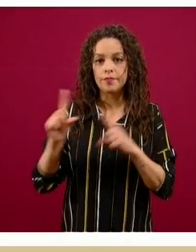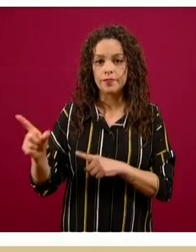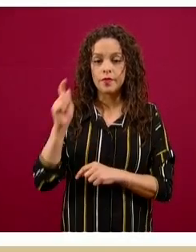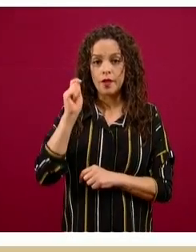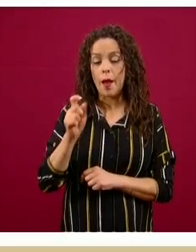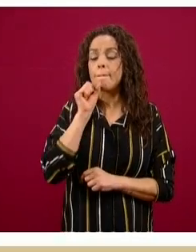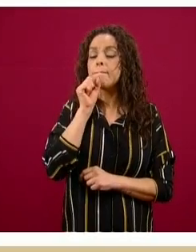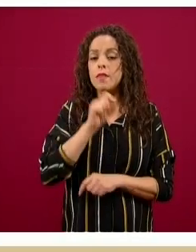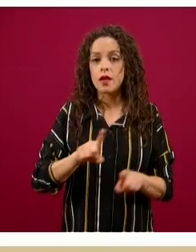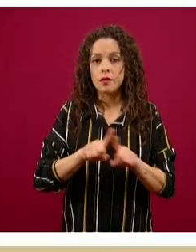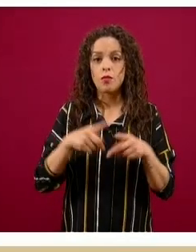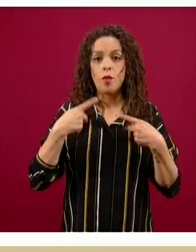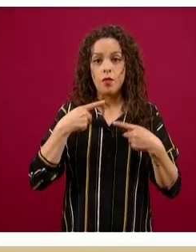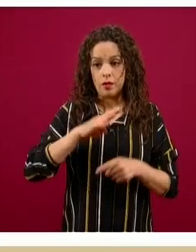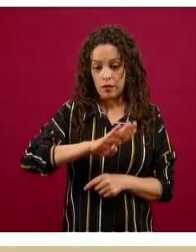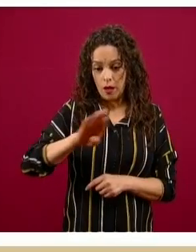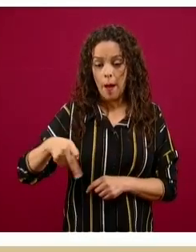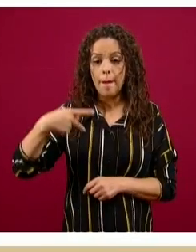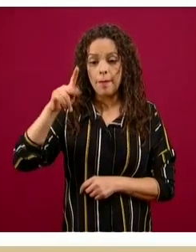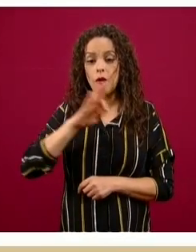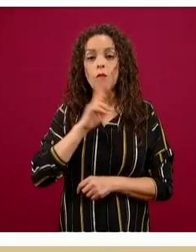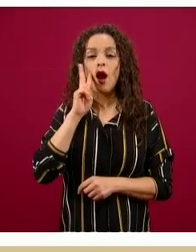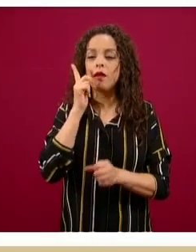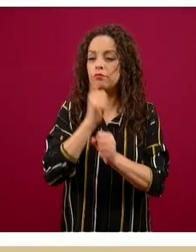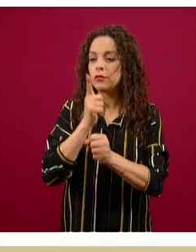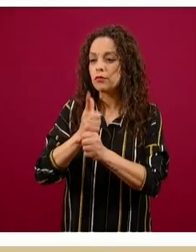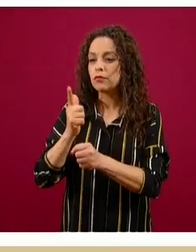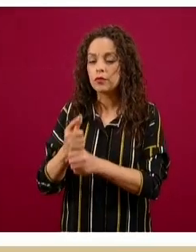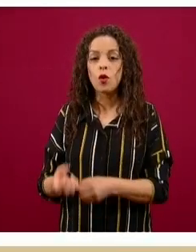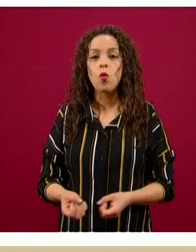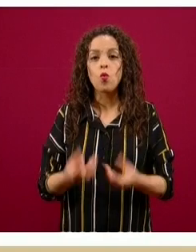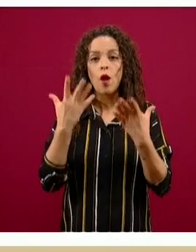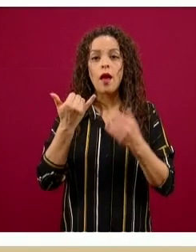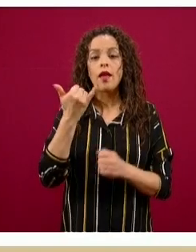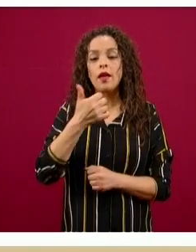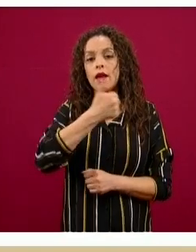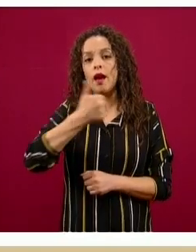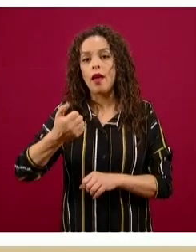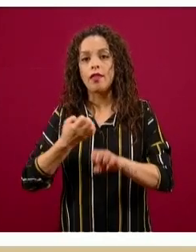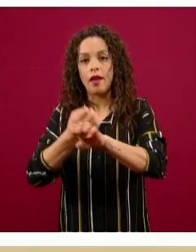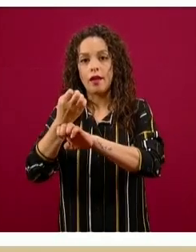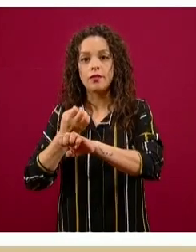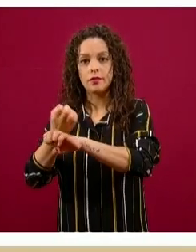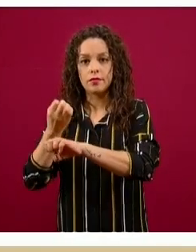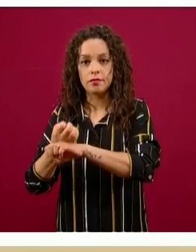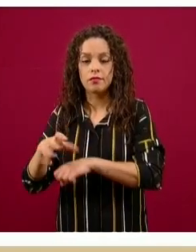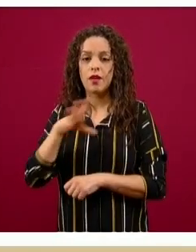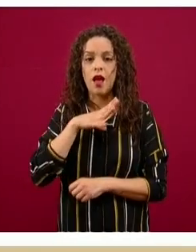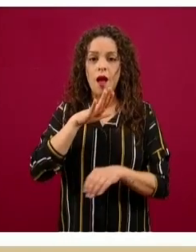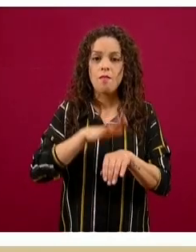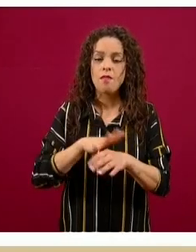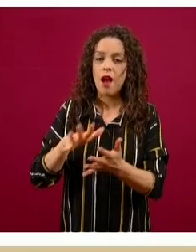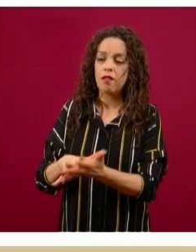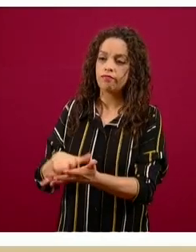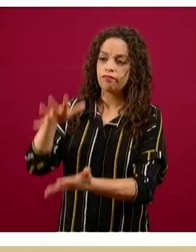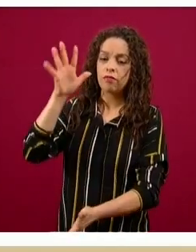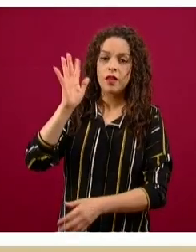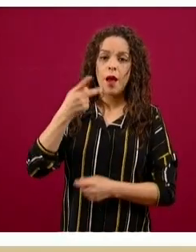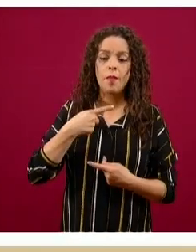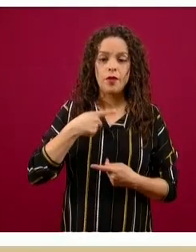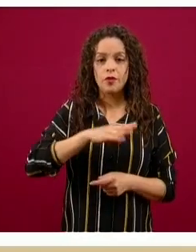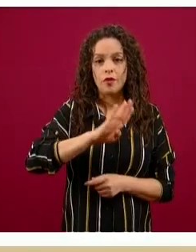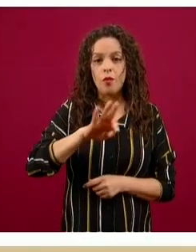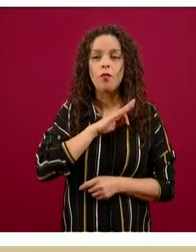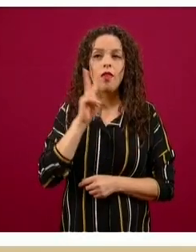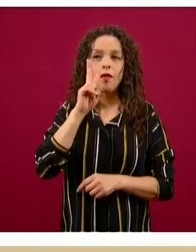entidad federativa, para poder también identificar cuáles son las que llevan de alguna manera la mayor carga, así como